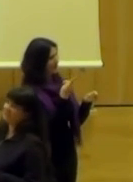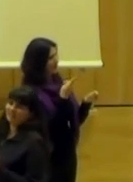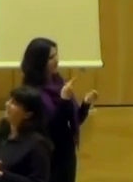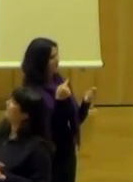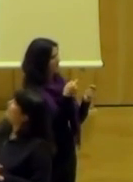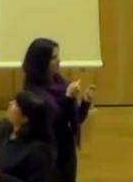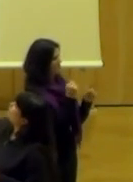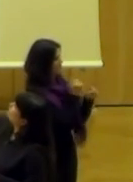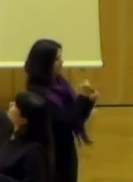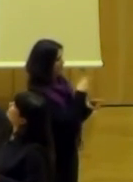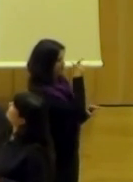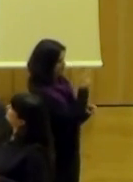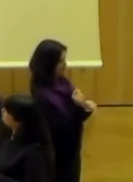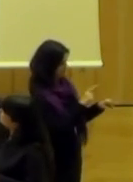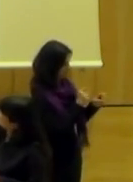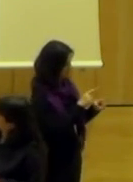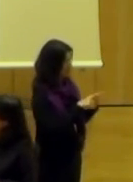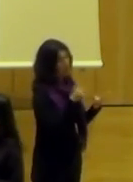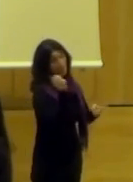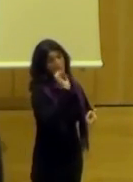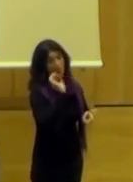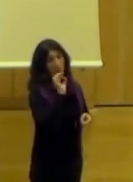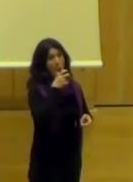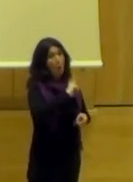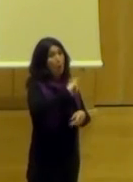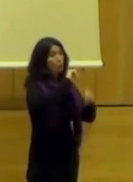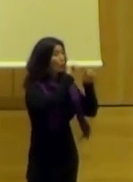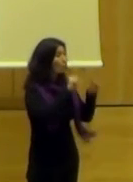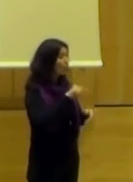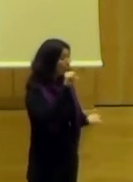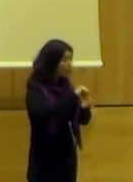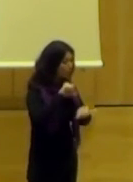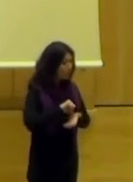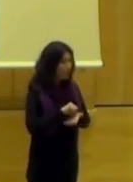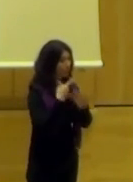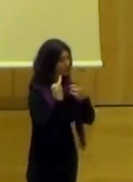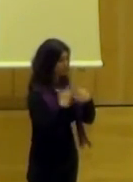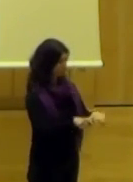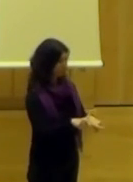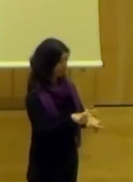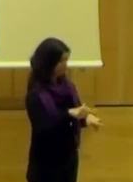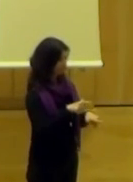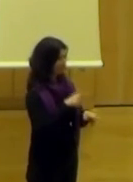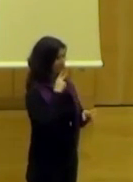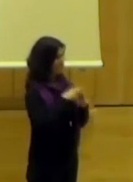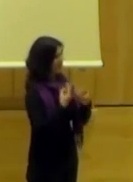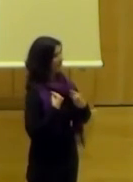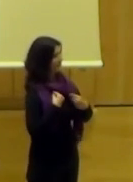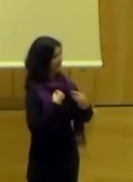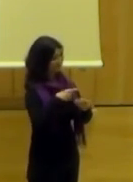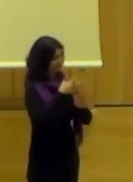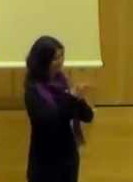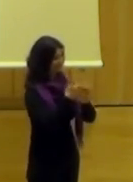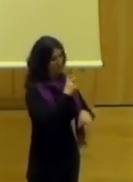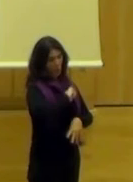la población extranjera, o se meten, bueno, otro modelo de ciudad, hay una sección que se llama Ser Inhabitable que habla